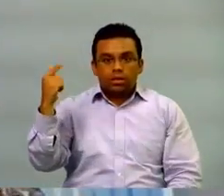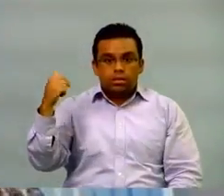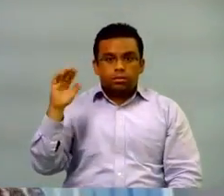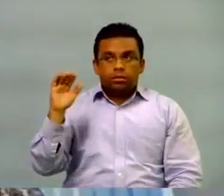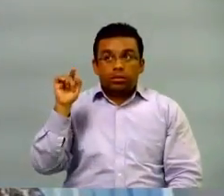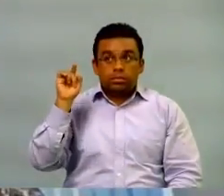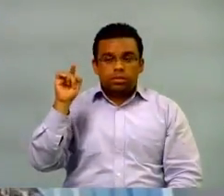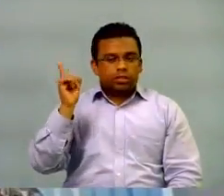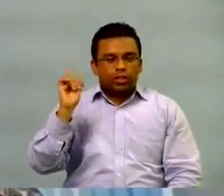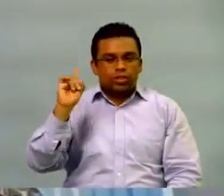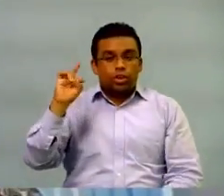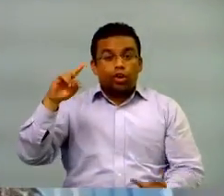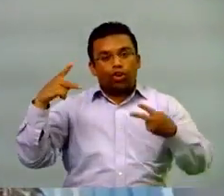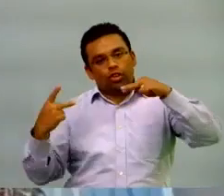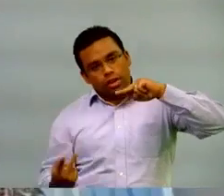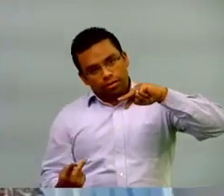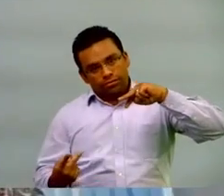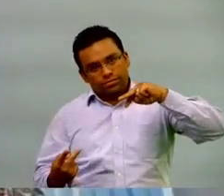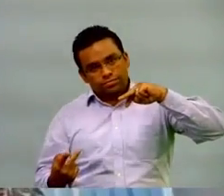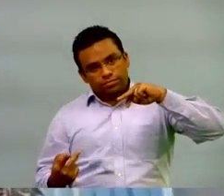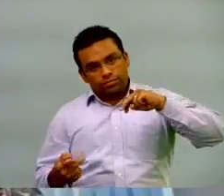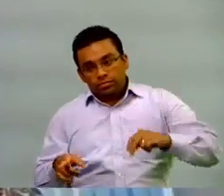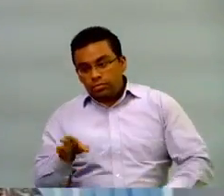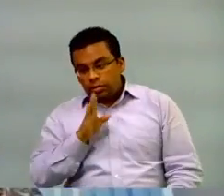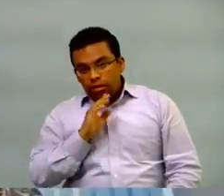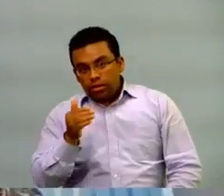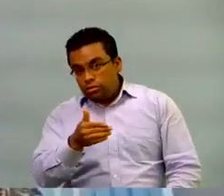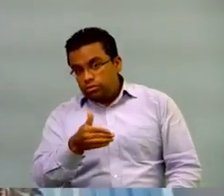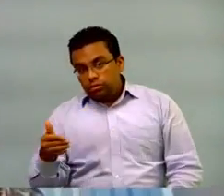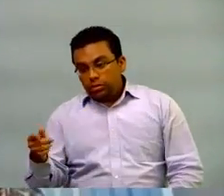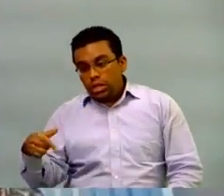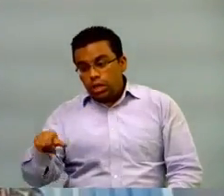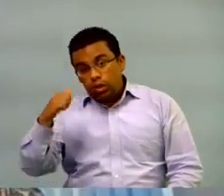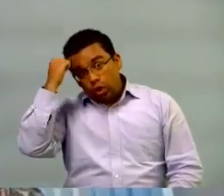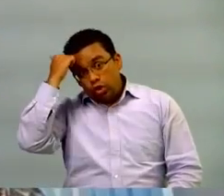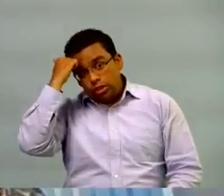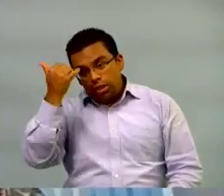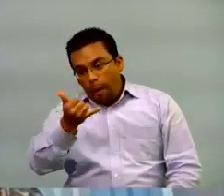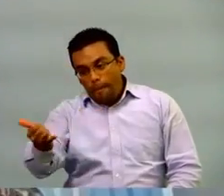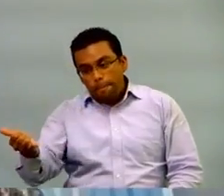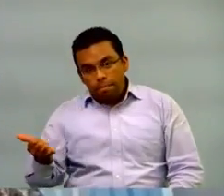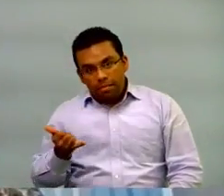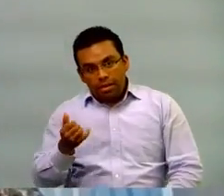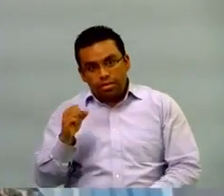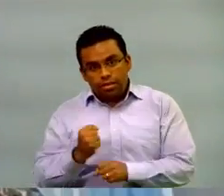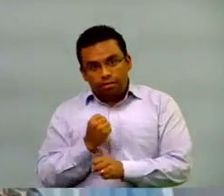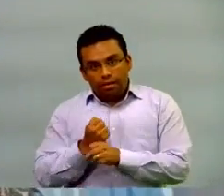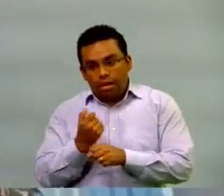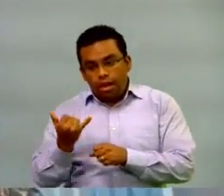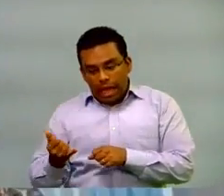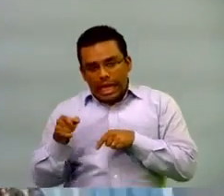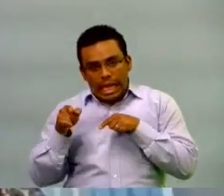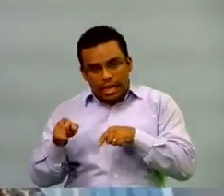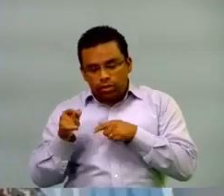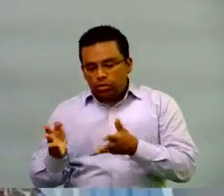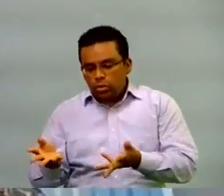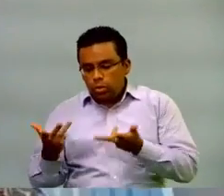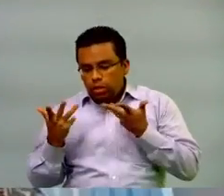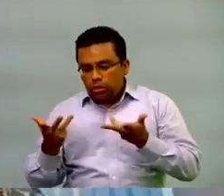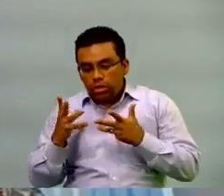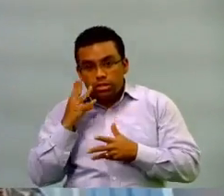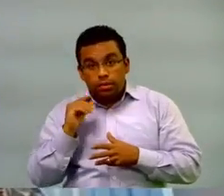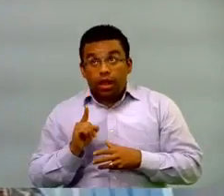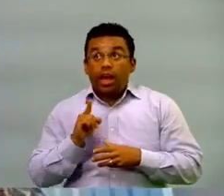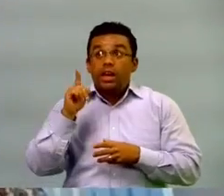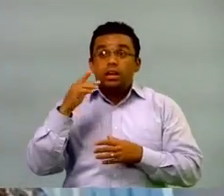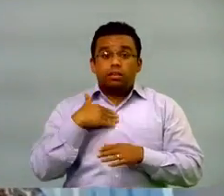fue al revés. Hicimos aprovechar la experiencia que están desarrollando los docentes y en base a eso trabajar con